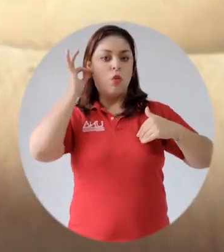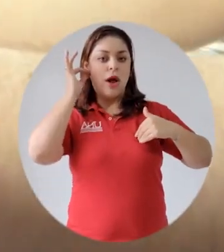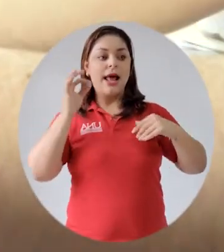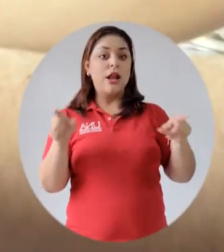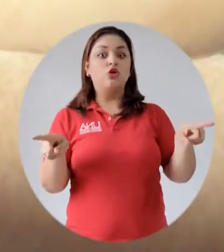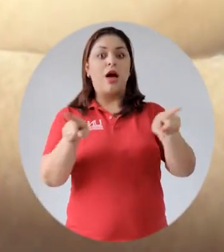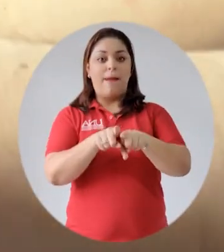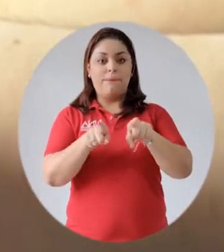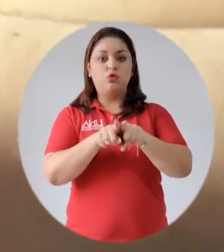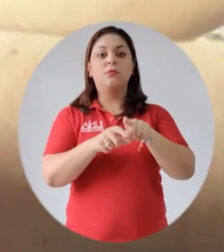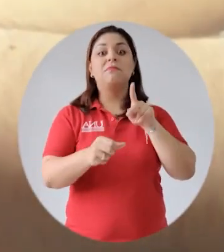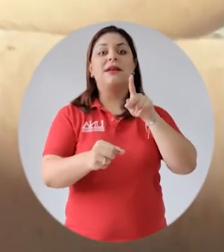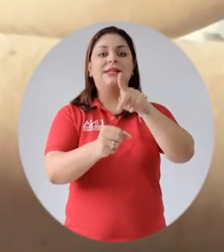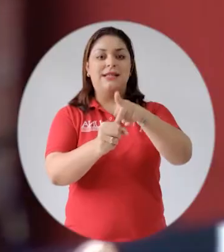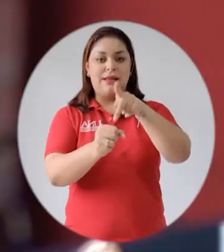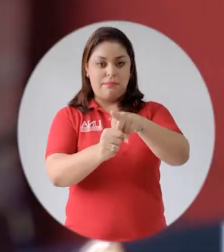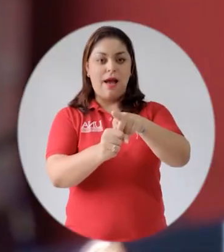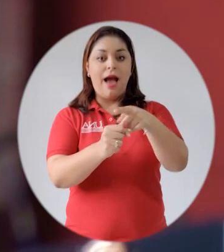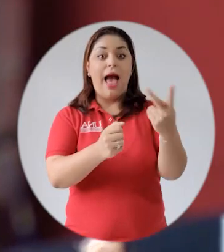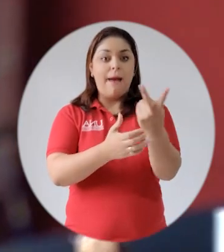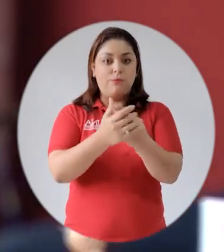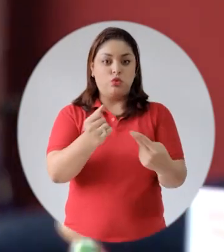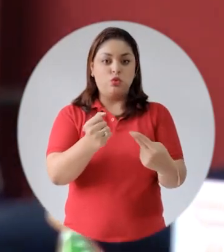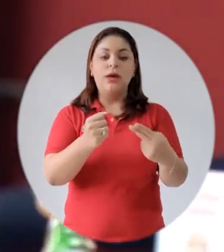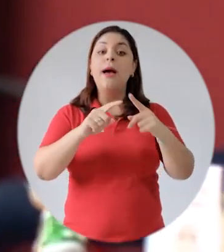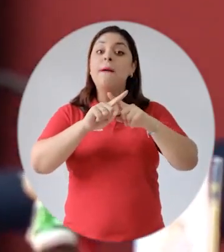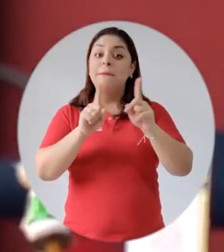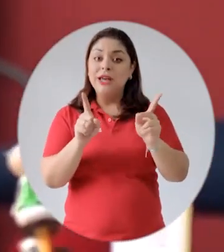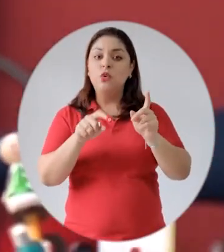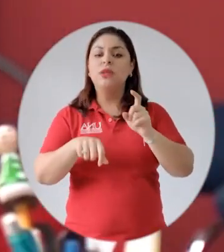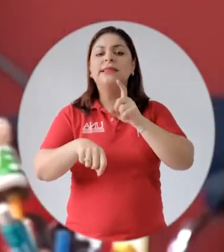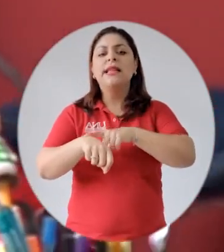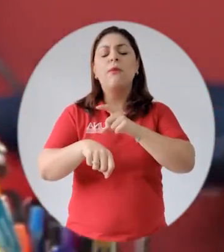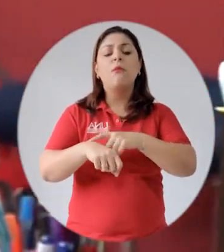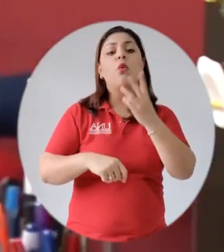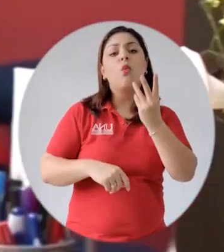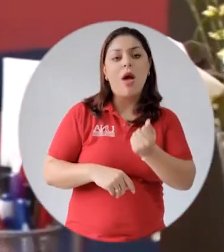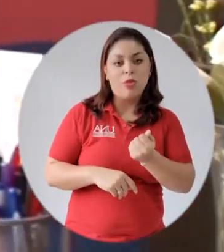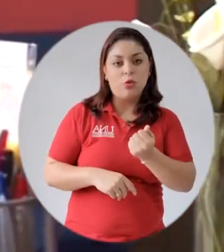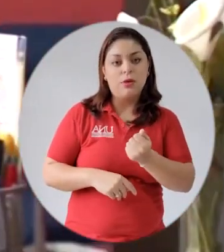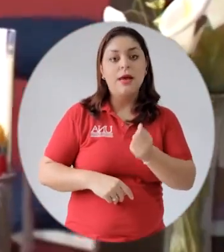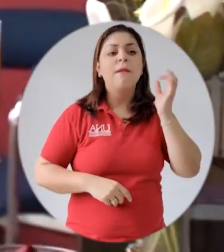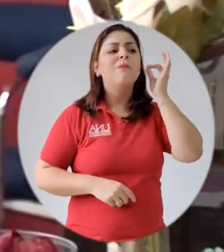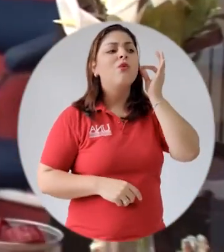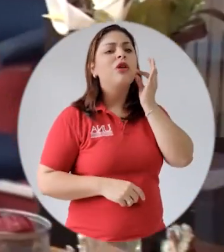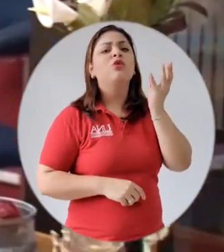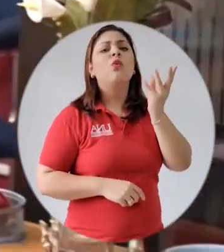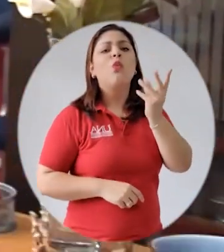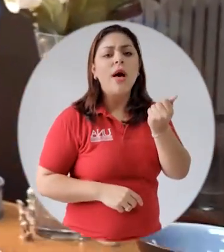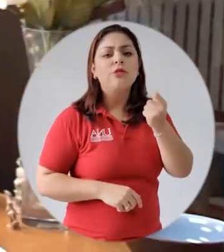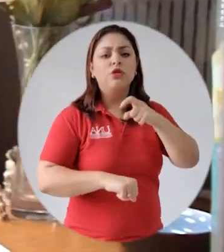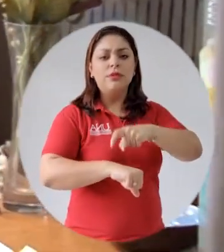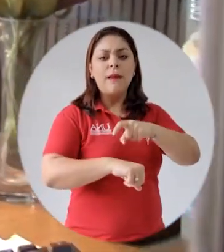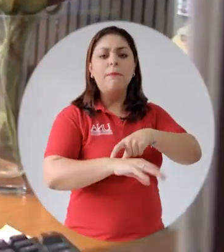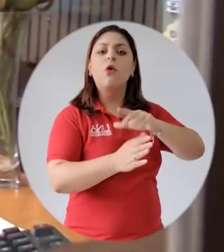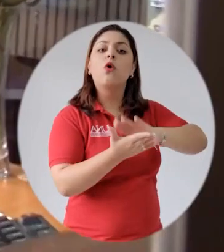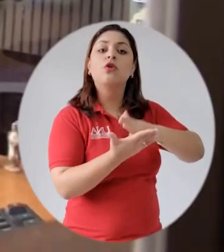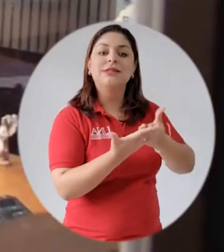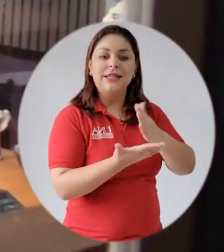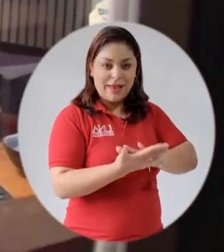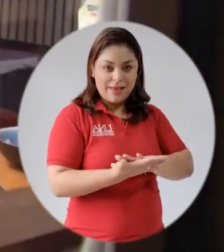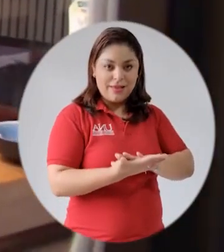alimento, sí o no? ¿Verdad? Sí. Puede haber sido que dedicara 5 minutos a que dedicara 5 horas. Entonces